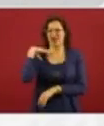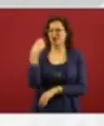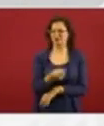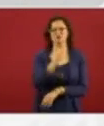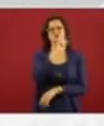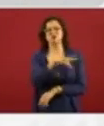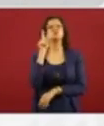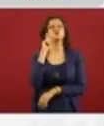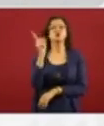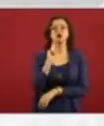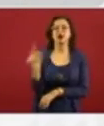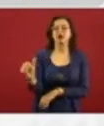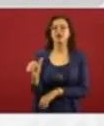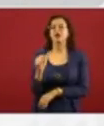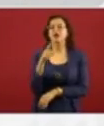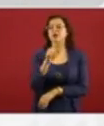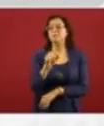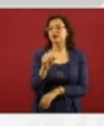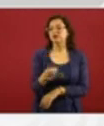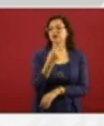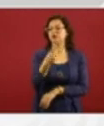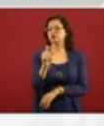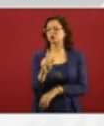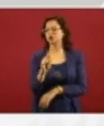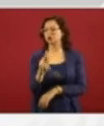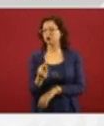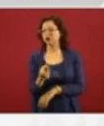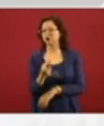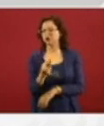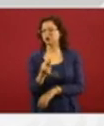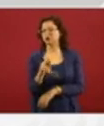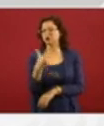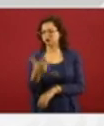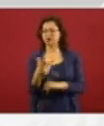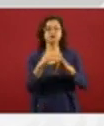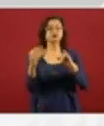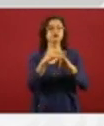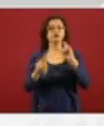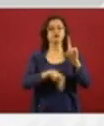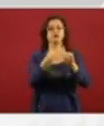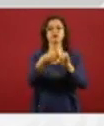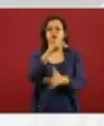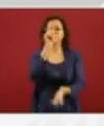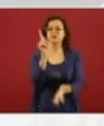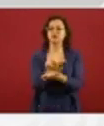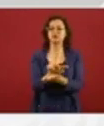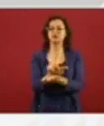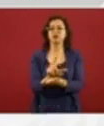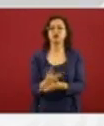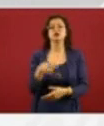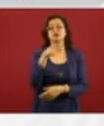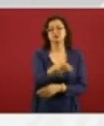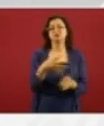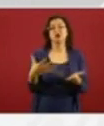Mazapil, Zacatecas, con un precio de 22 pesos 92, 98 centavos por litro, con un margen